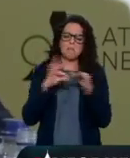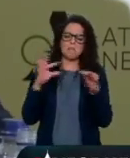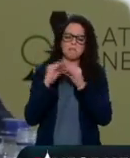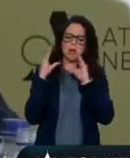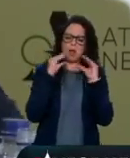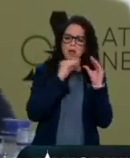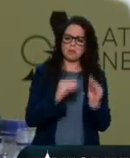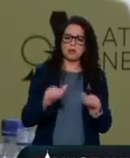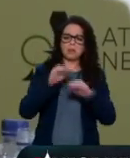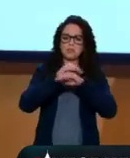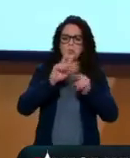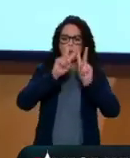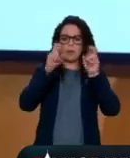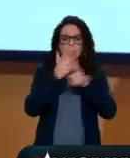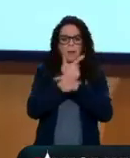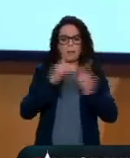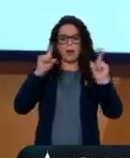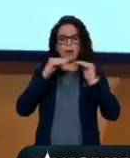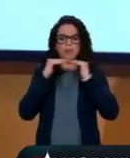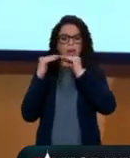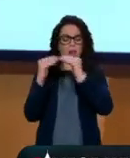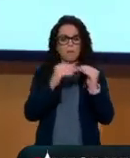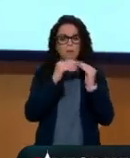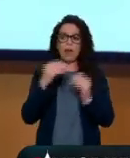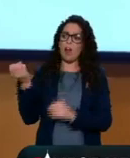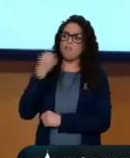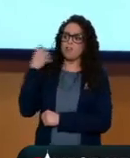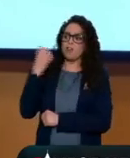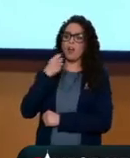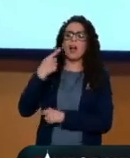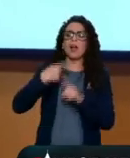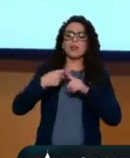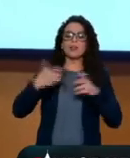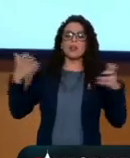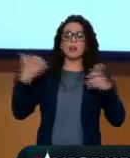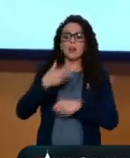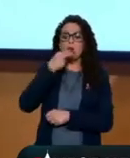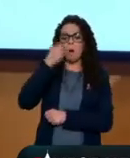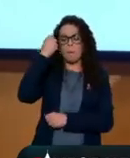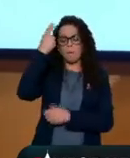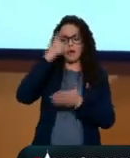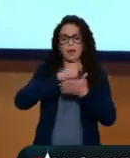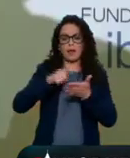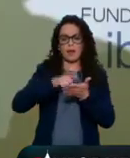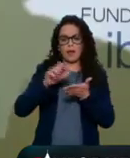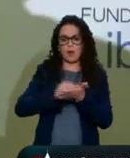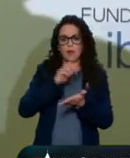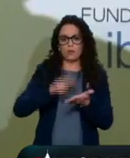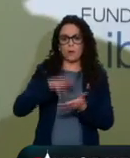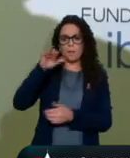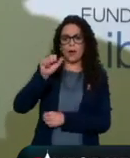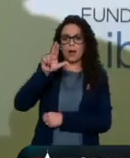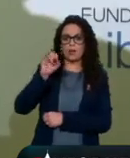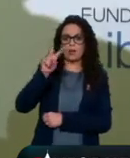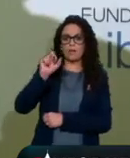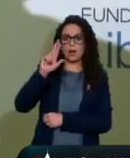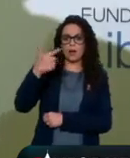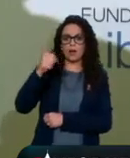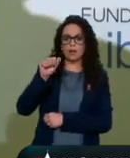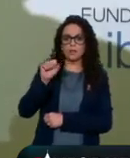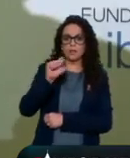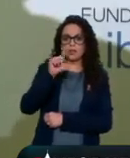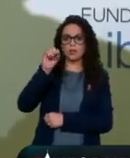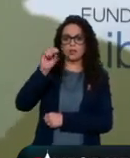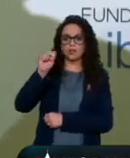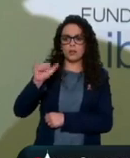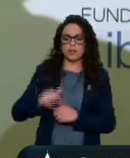de democracia y libertad en un foro organizado por el escritor Mario Vargas Llosa. Lo que estamos viendo,